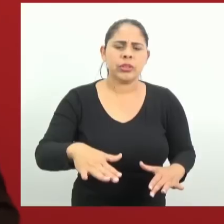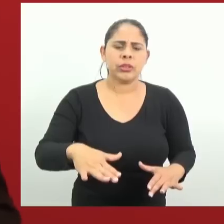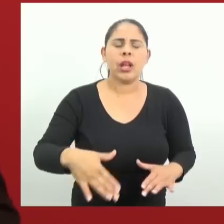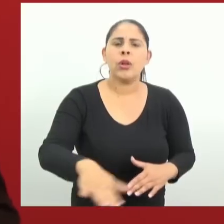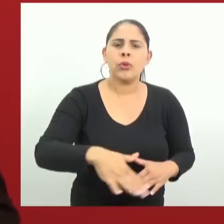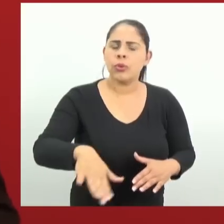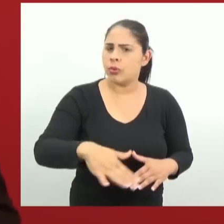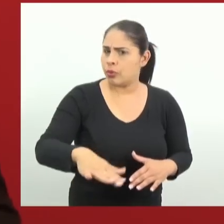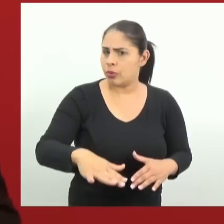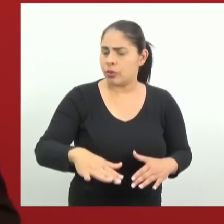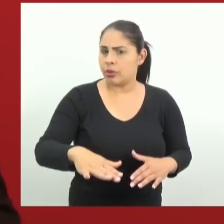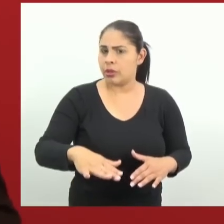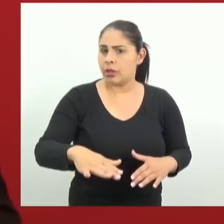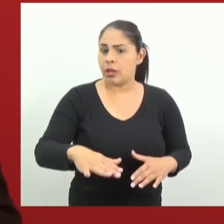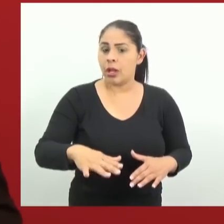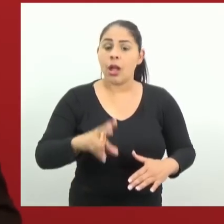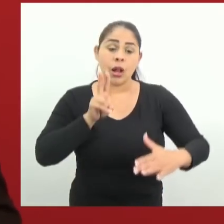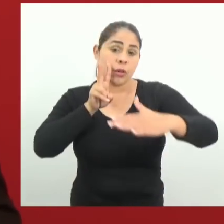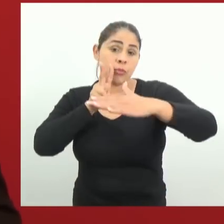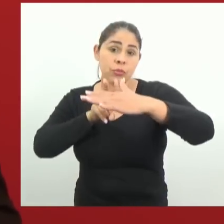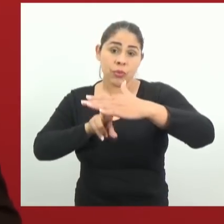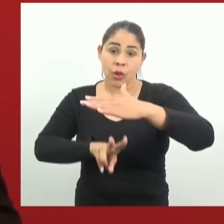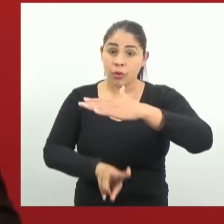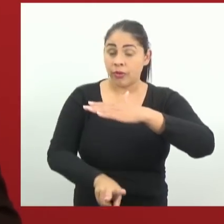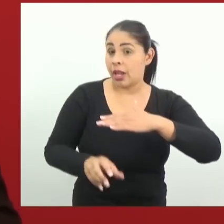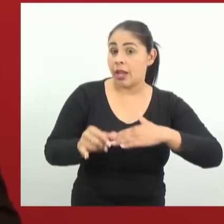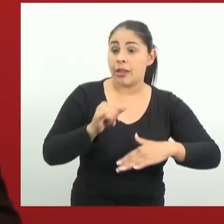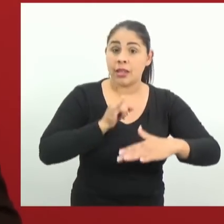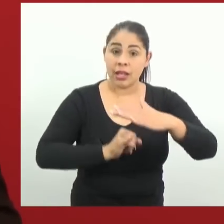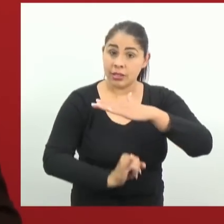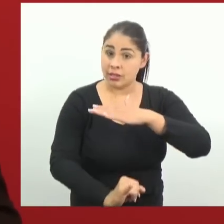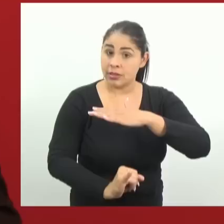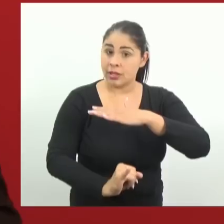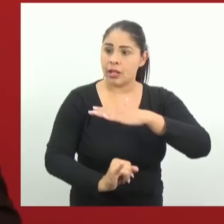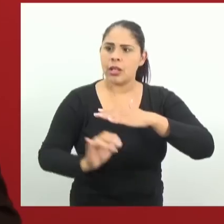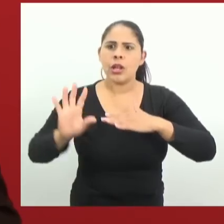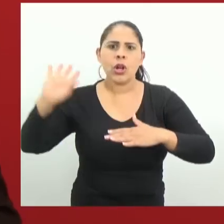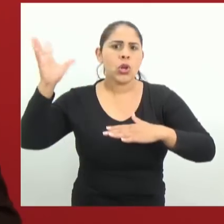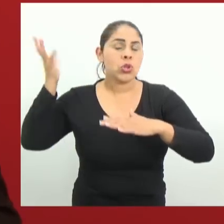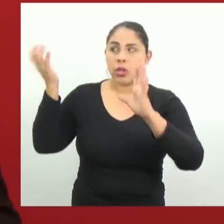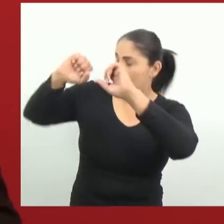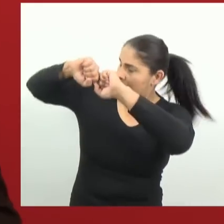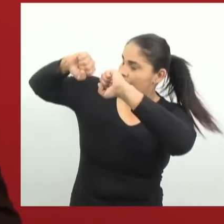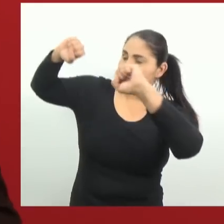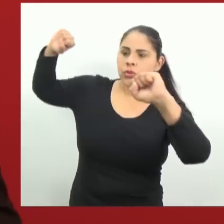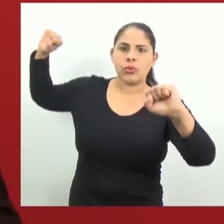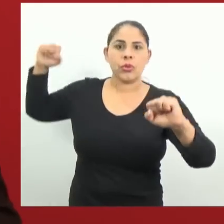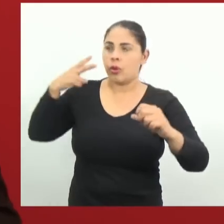donde el profeta Isaías dice que vio los cielos abiertos? y vio el trono de Dios.